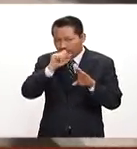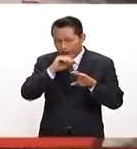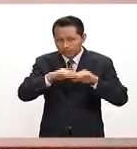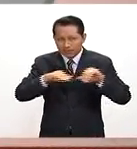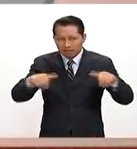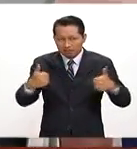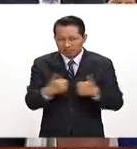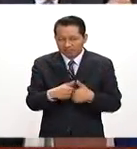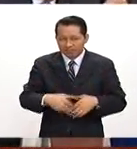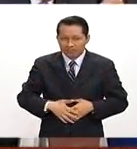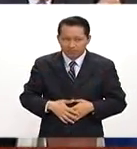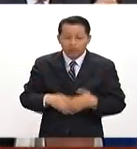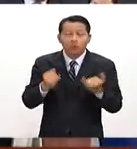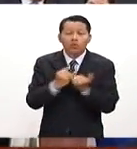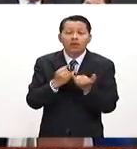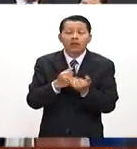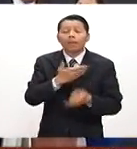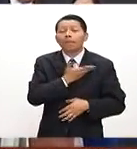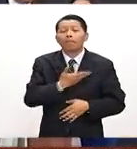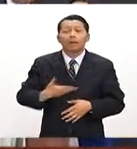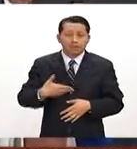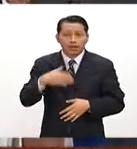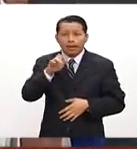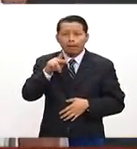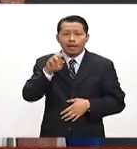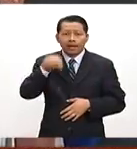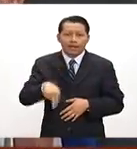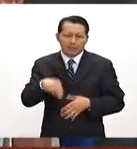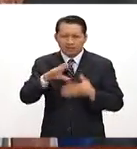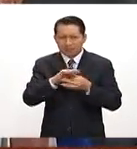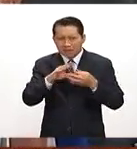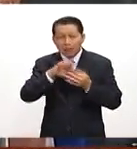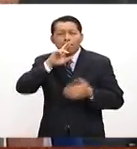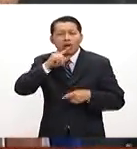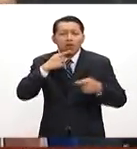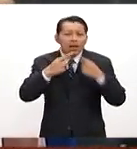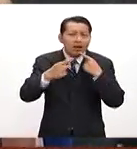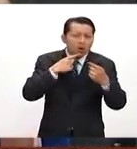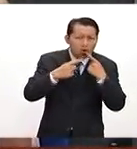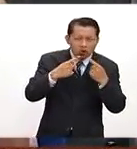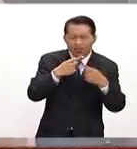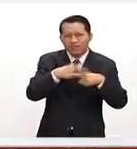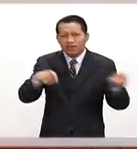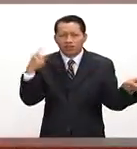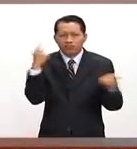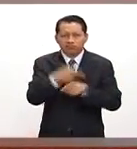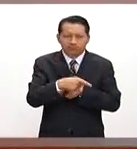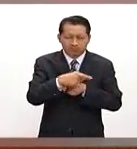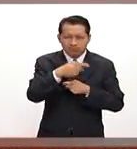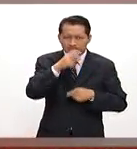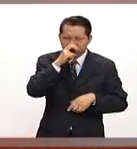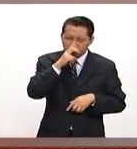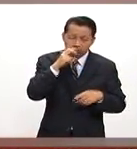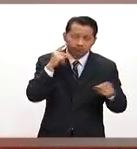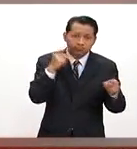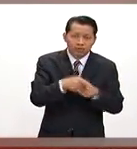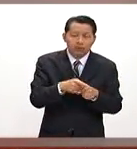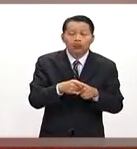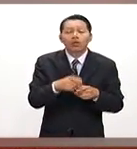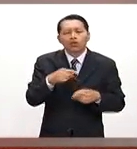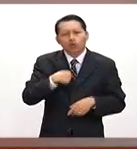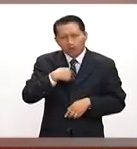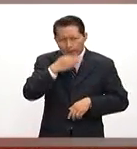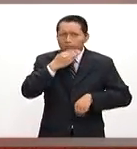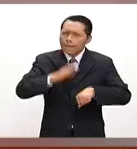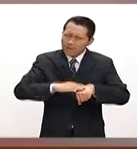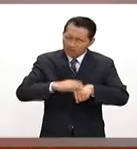Pacífico. El presidente Enrique Peña Nieto prefiere el diálogo ante la confrontación. Soy enfático en el tema y lo